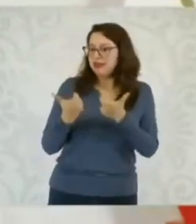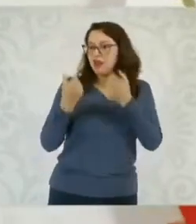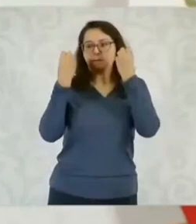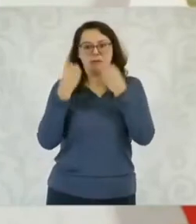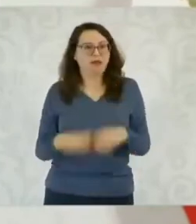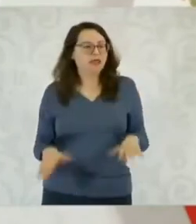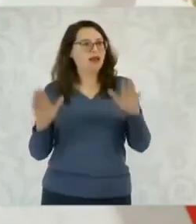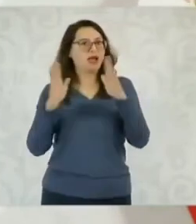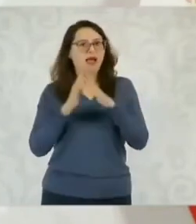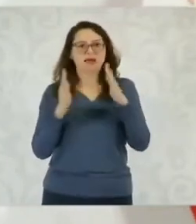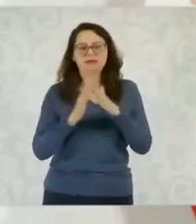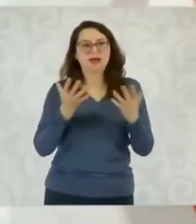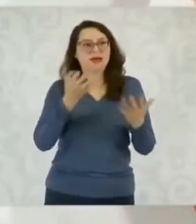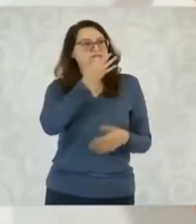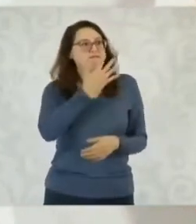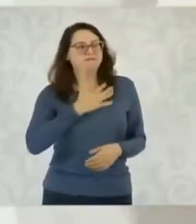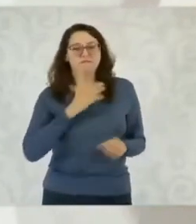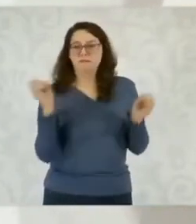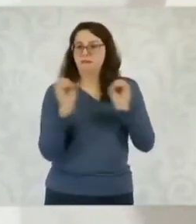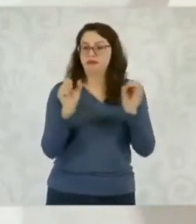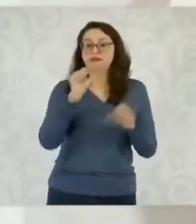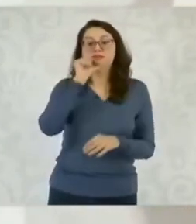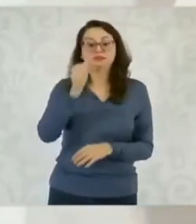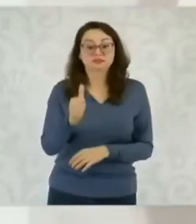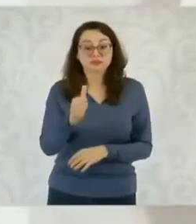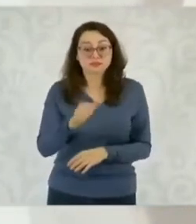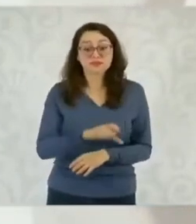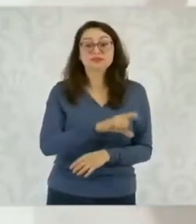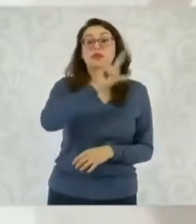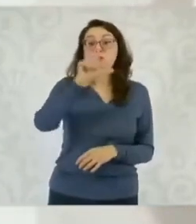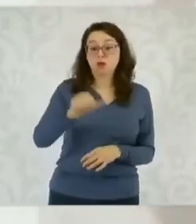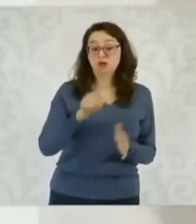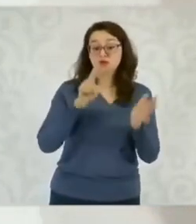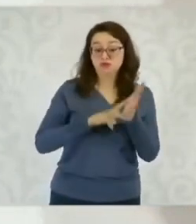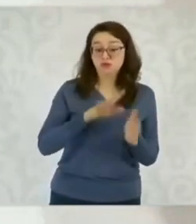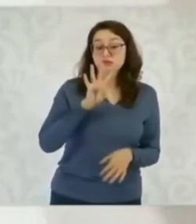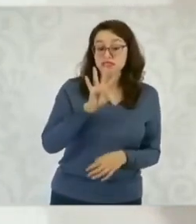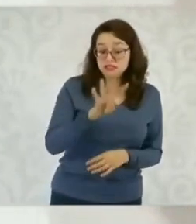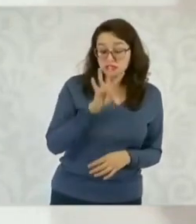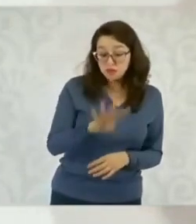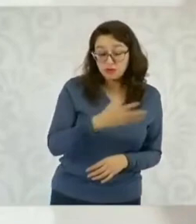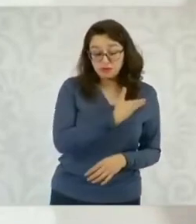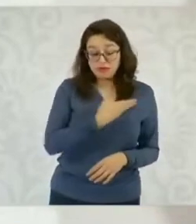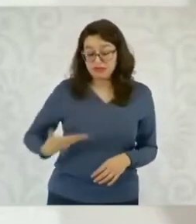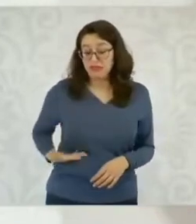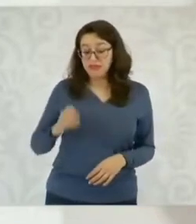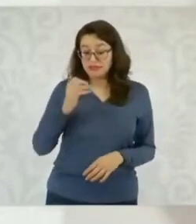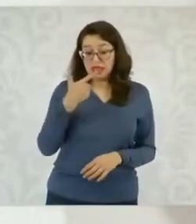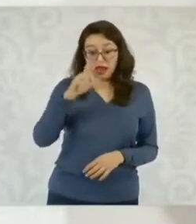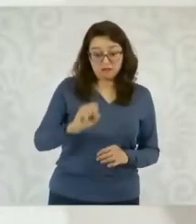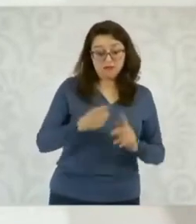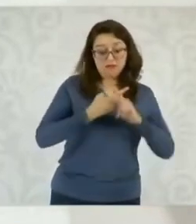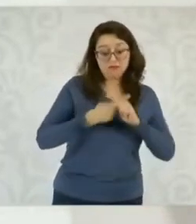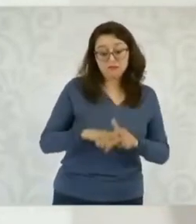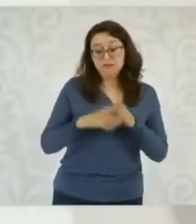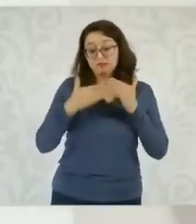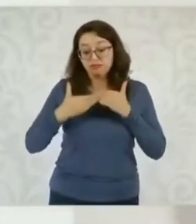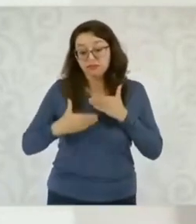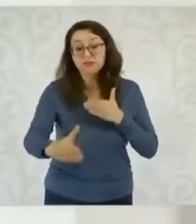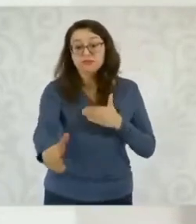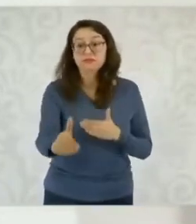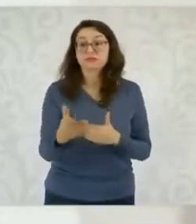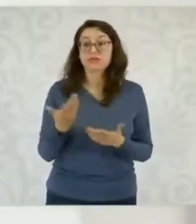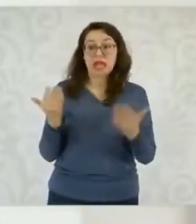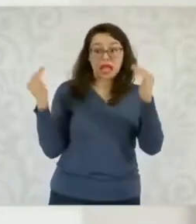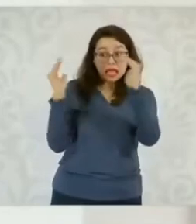completamente abusivo. Cuando llega el presidente López Obrador, dice, se acabaron los desalojos. Y además dice, ahora